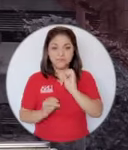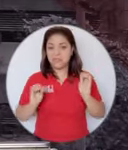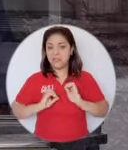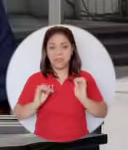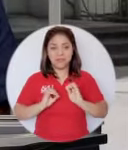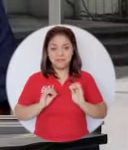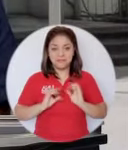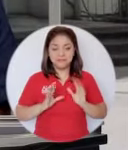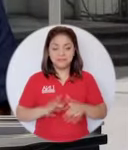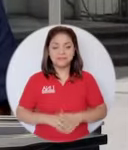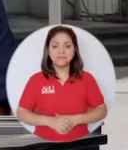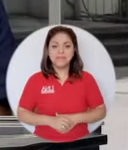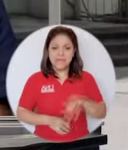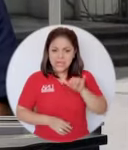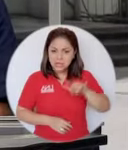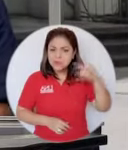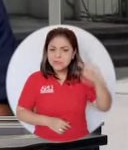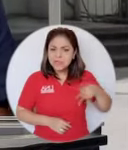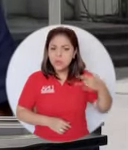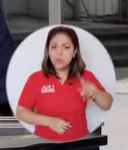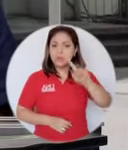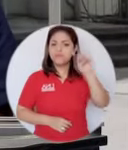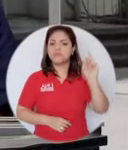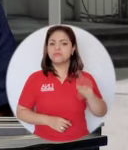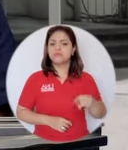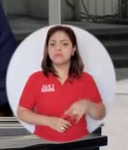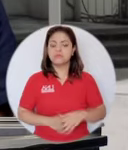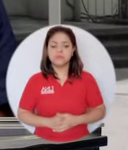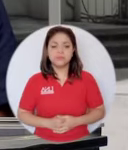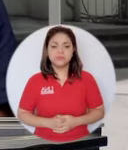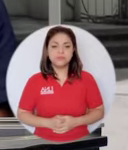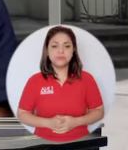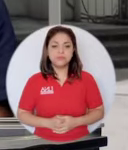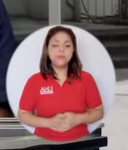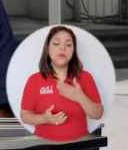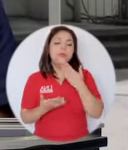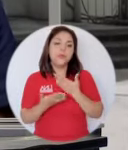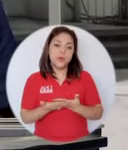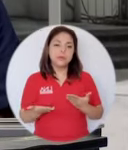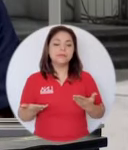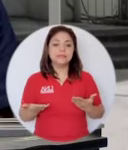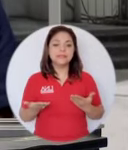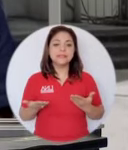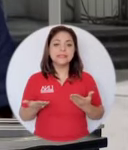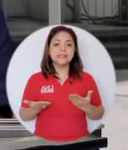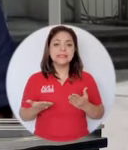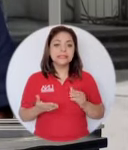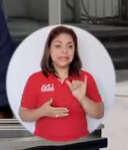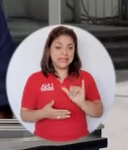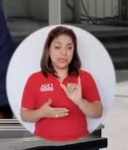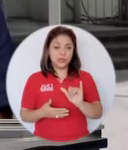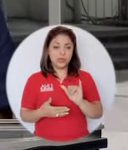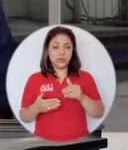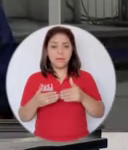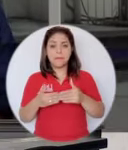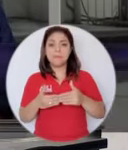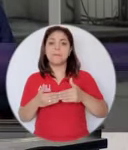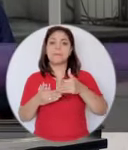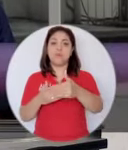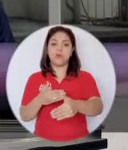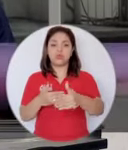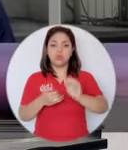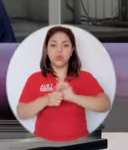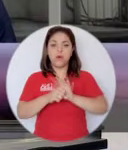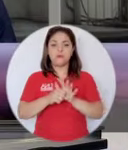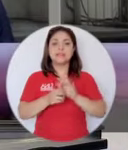José? Bueno, la condición de este COVID prolongado o este post-COVID, como se llama, que es